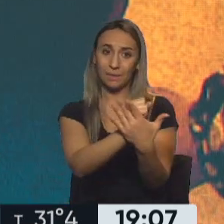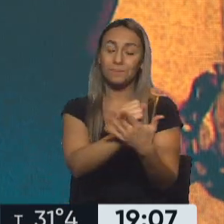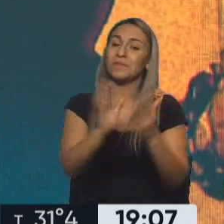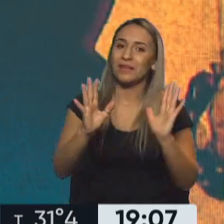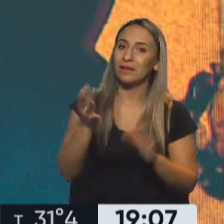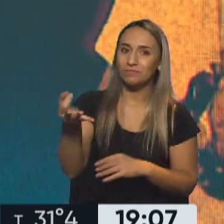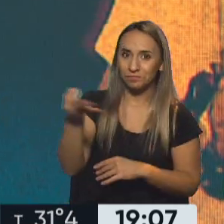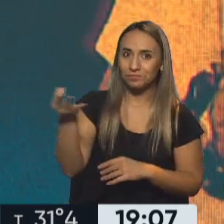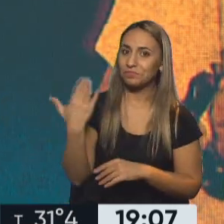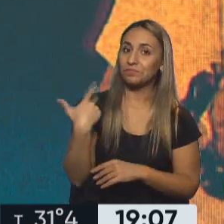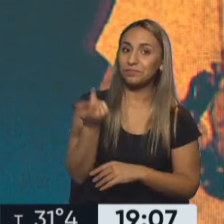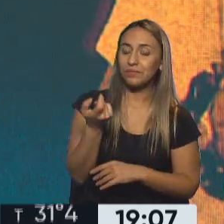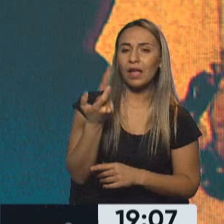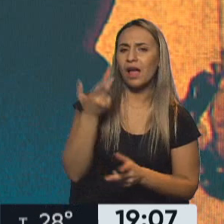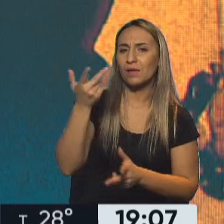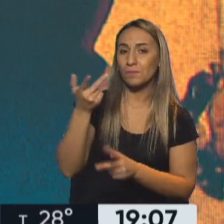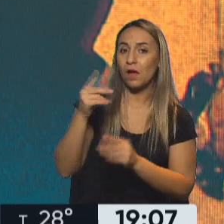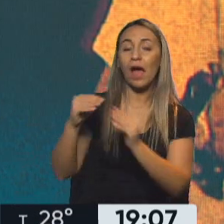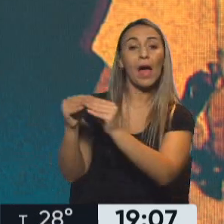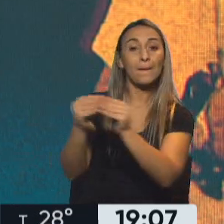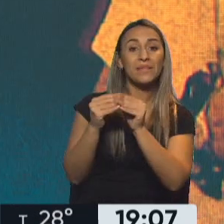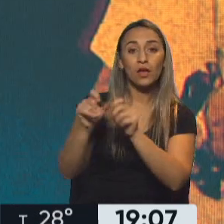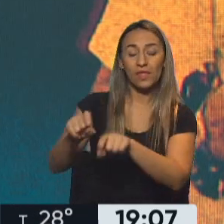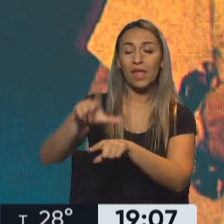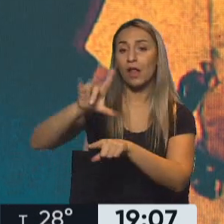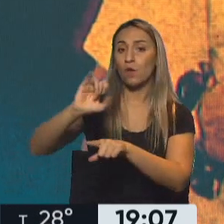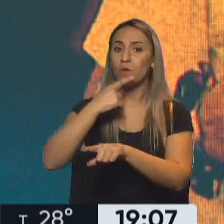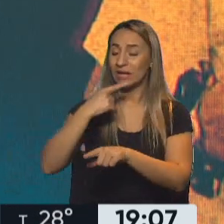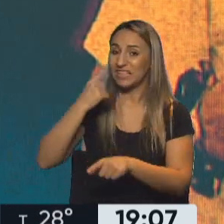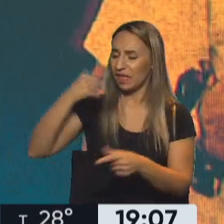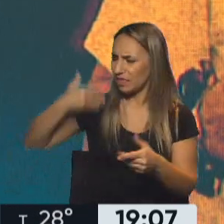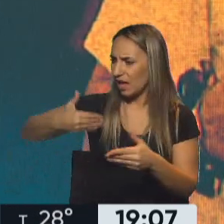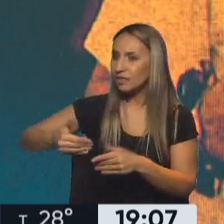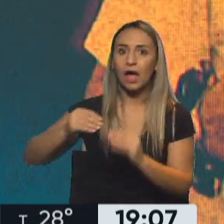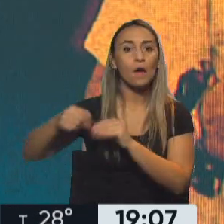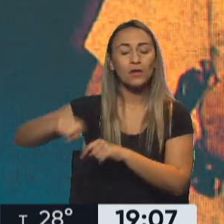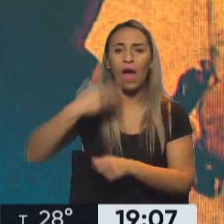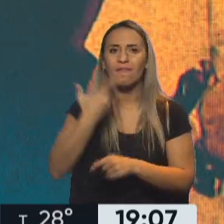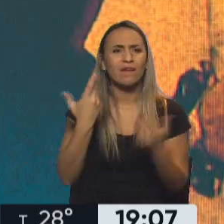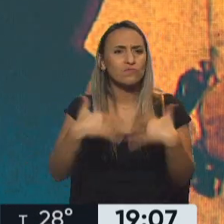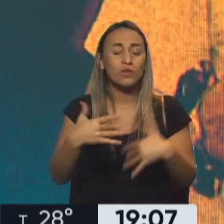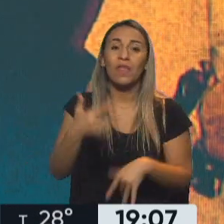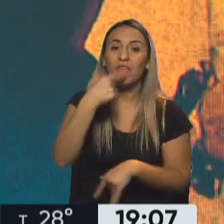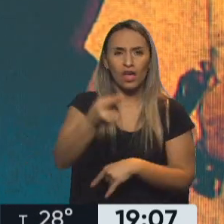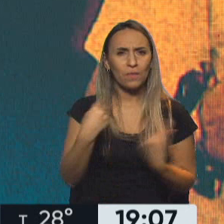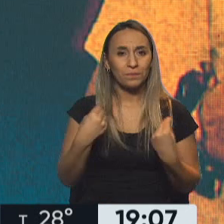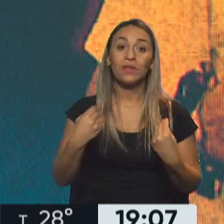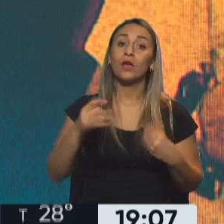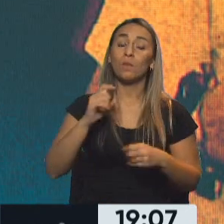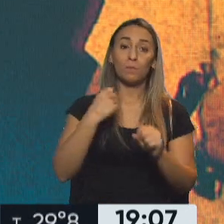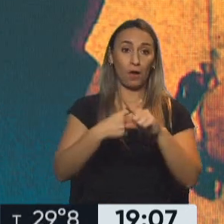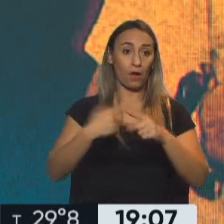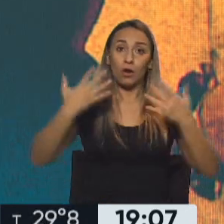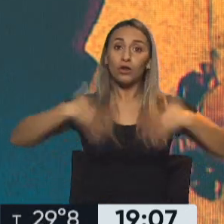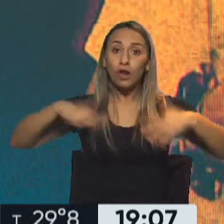te va? Escuchábamos a los amigos de Lucas, que dieron muchos testimonios estos días, y decían, solo por cómo nos vestimos, solo